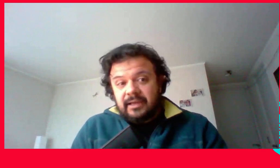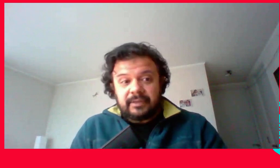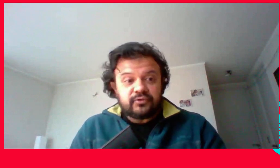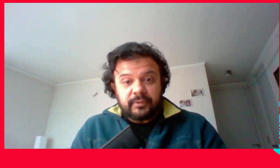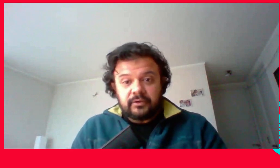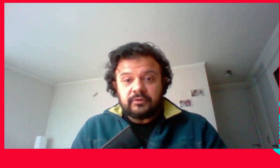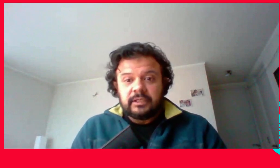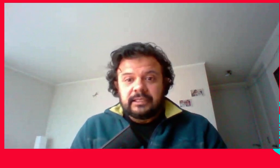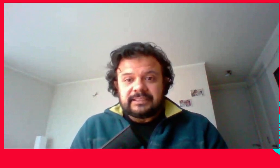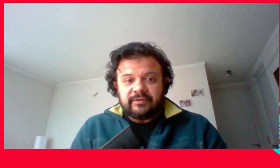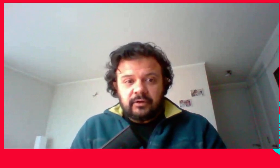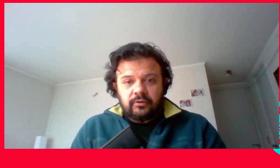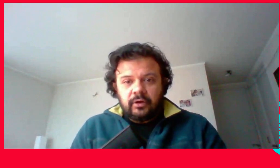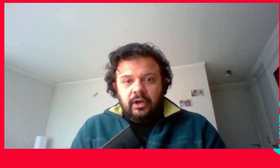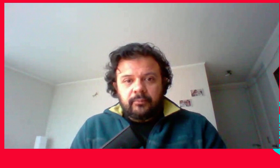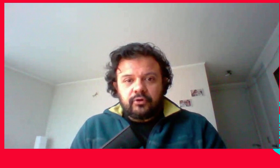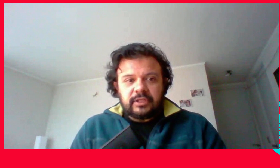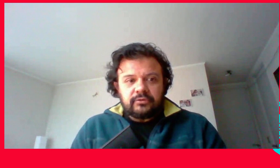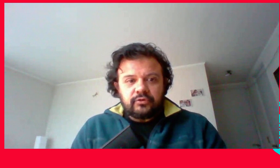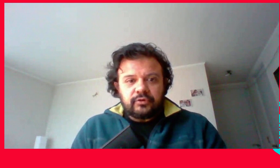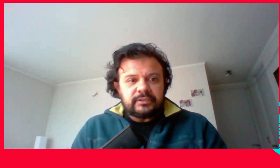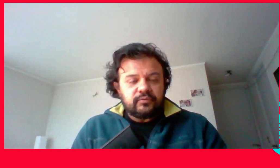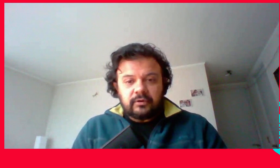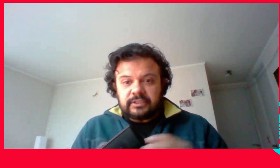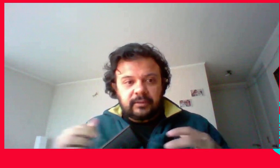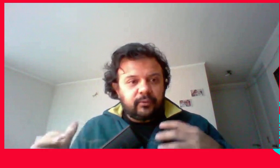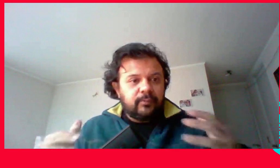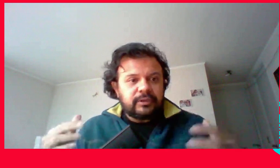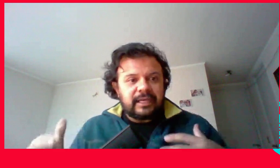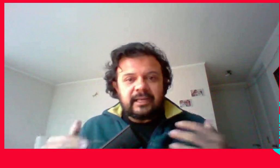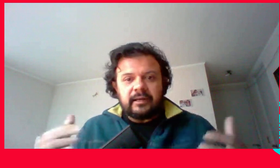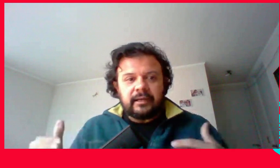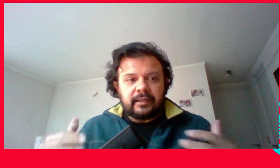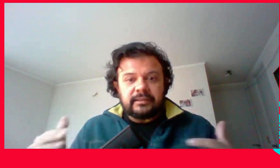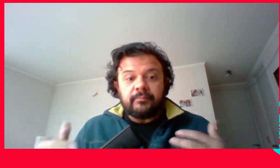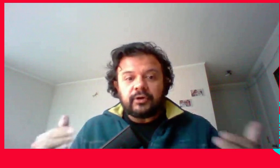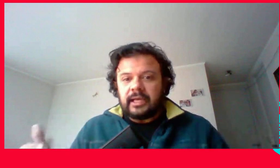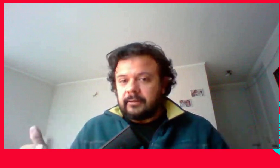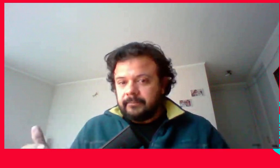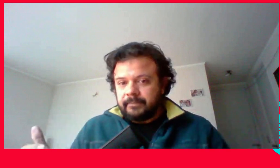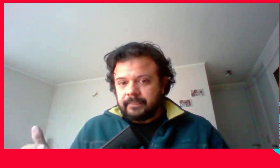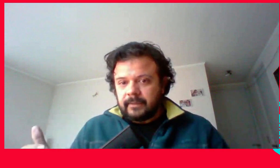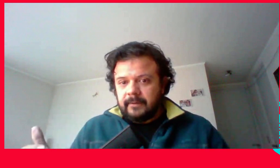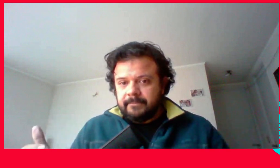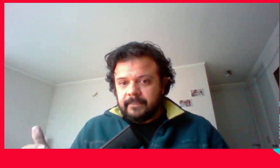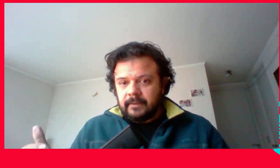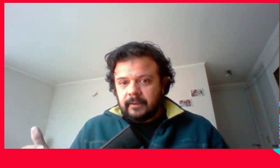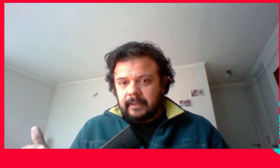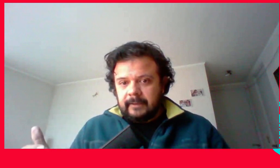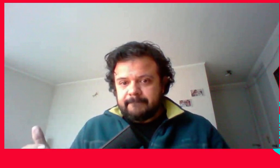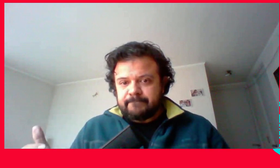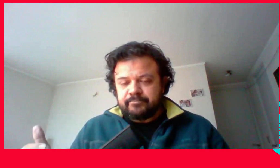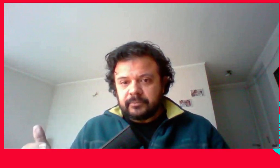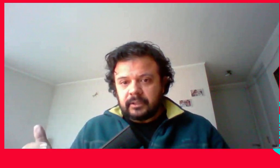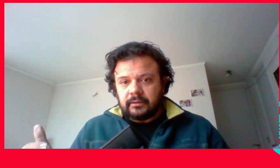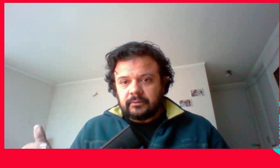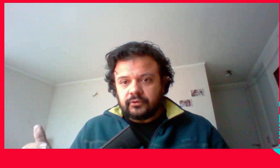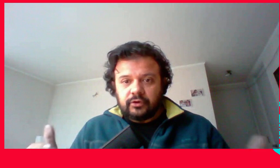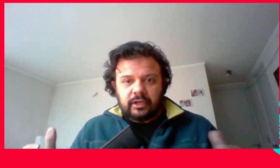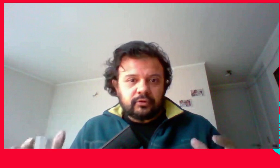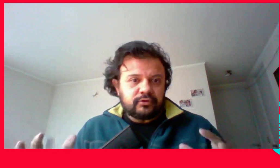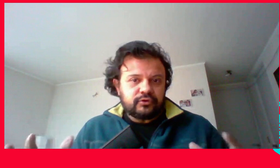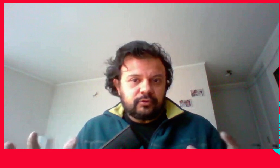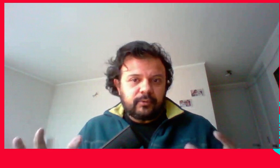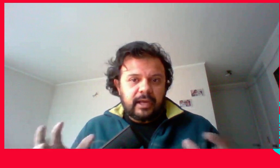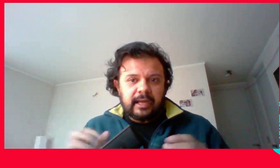2 a 3 semanas más o menos, saberlo. Por lo tanto, no es una cosa que podamos tener en tiempo real, ¿ya?